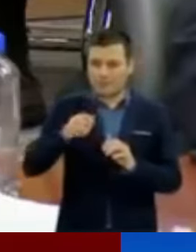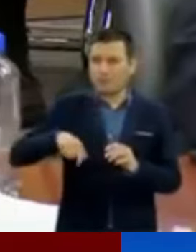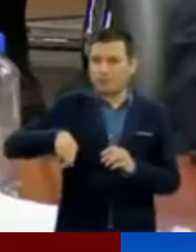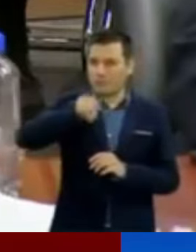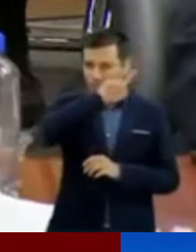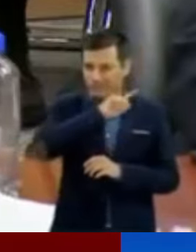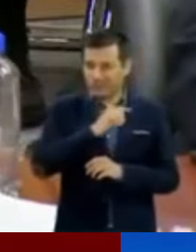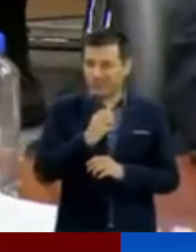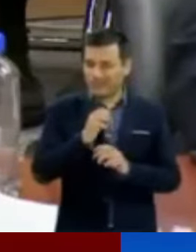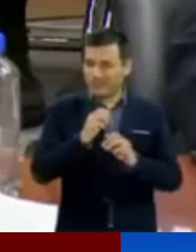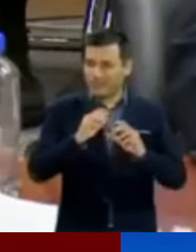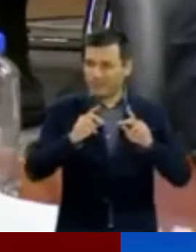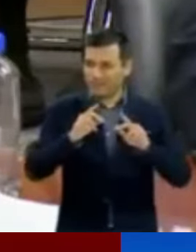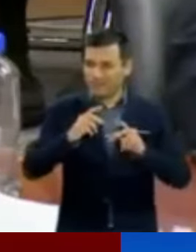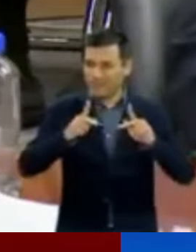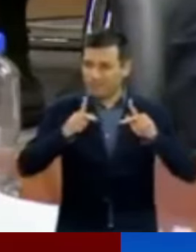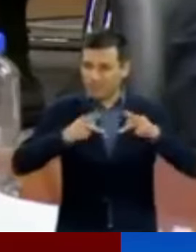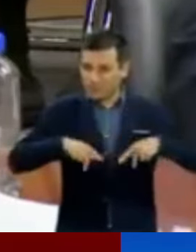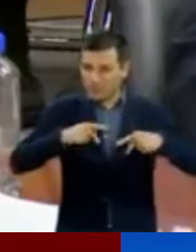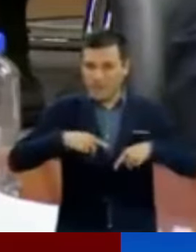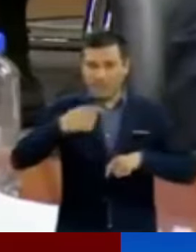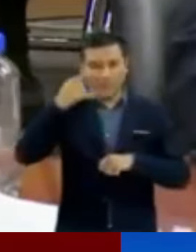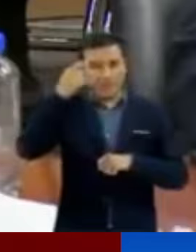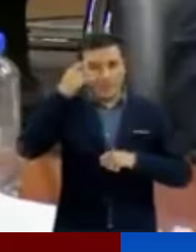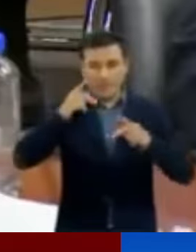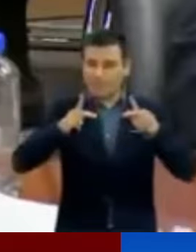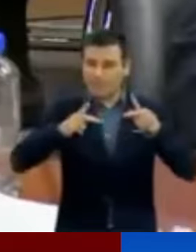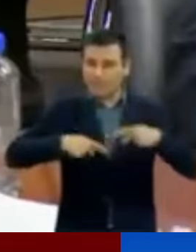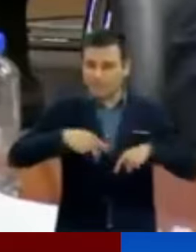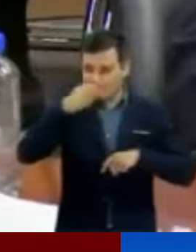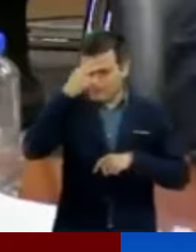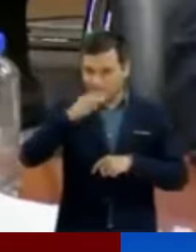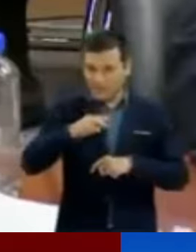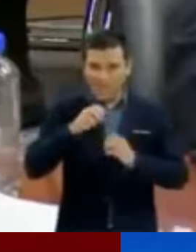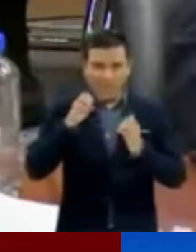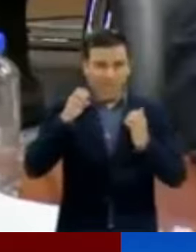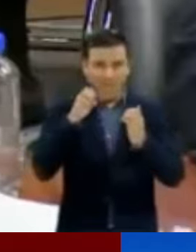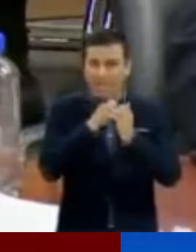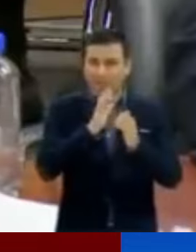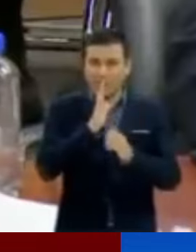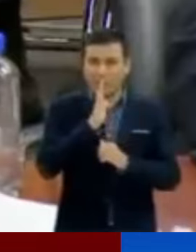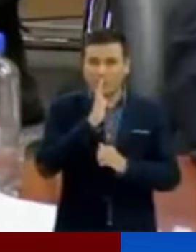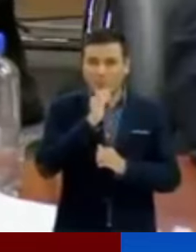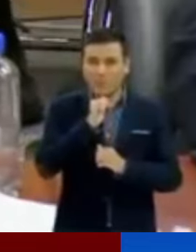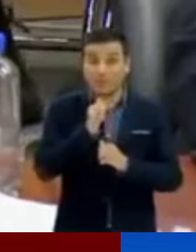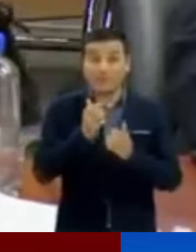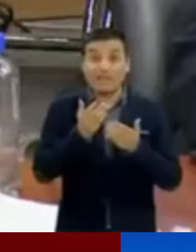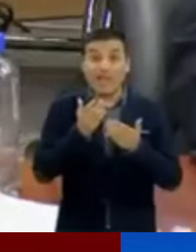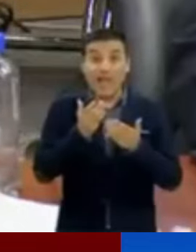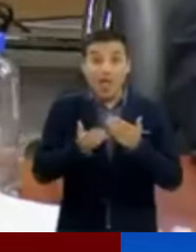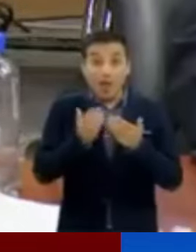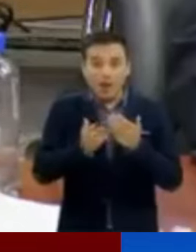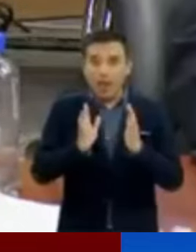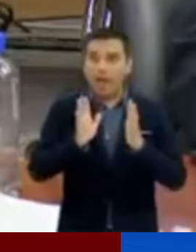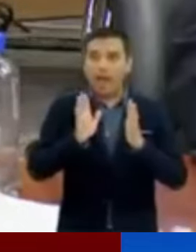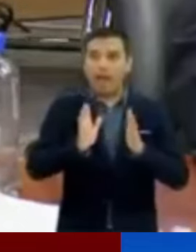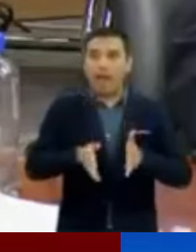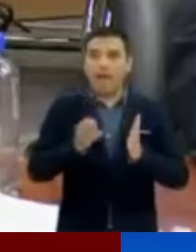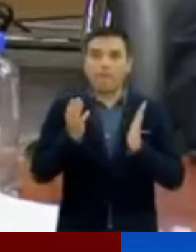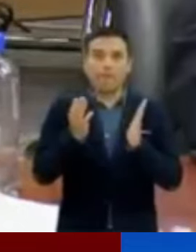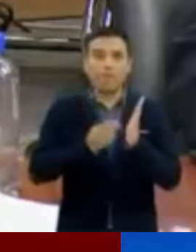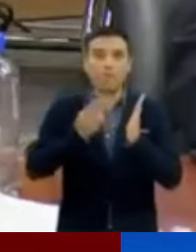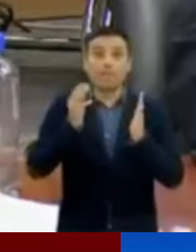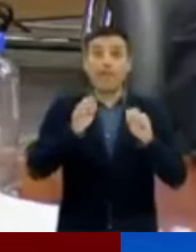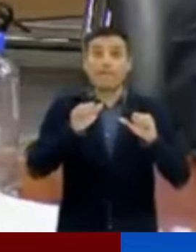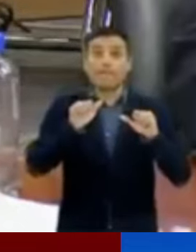pero al pueblo de Campeche y al pueblo de México ya no los engañan. Aunque hoy libren la multa